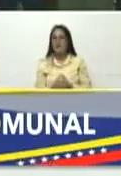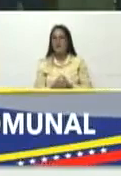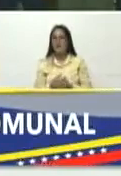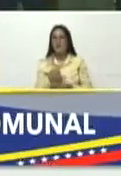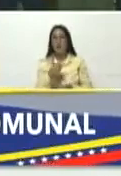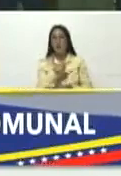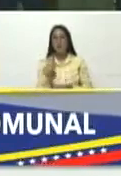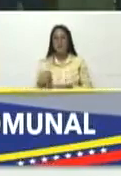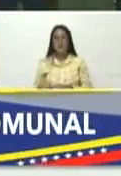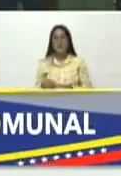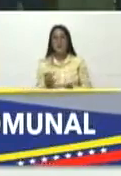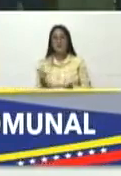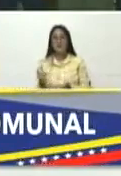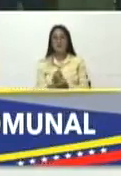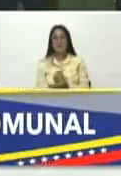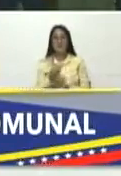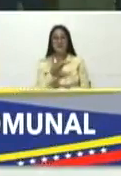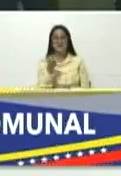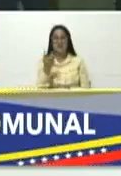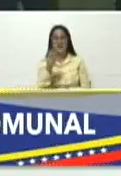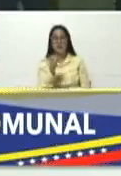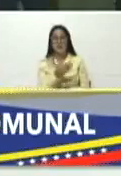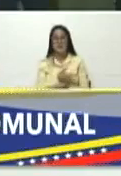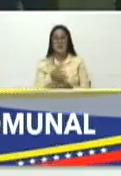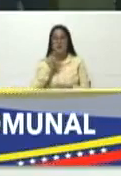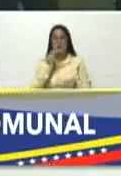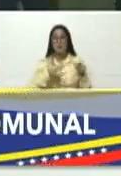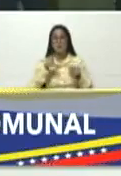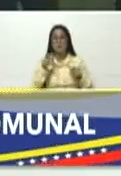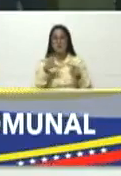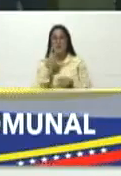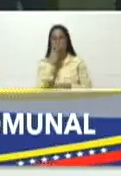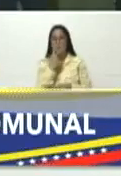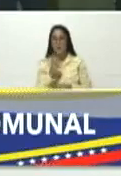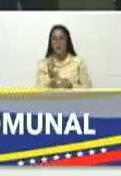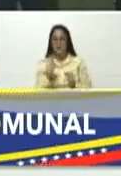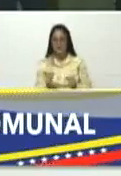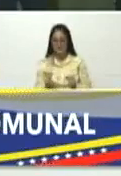a 320 millones de personas de la pobreza.